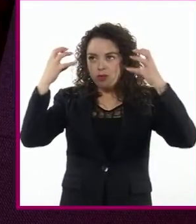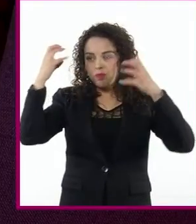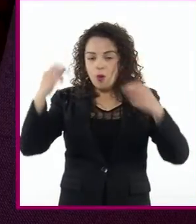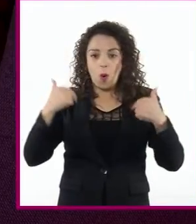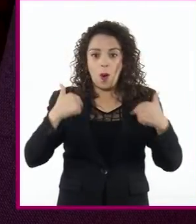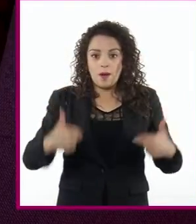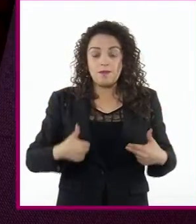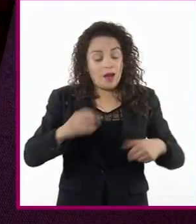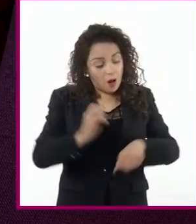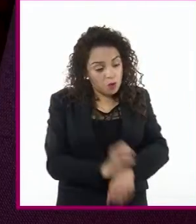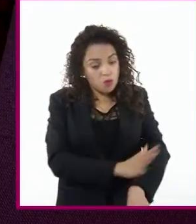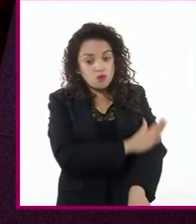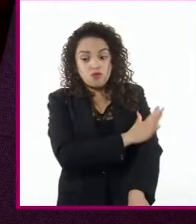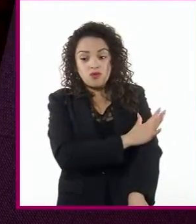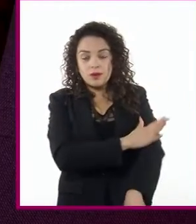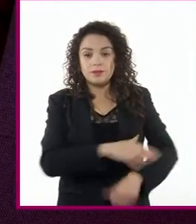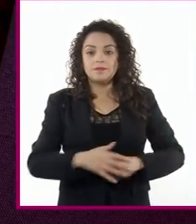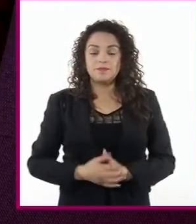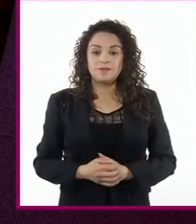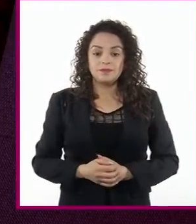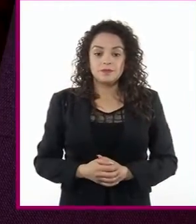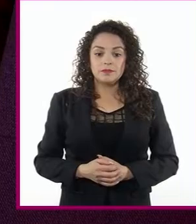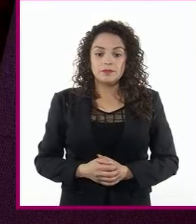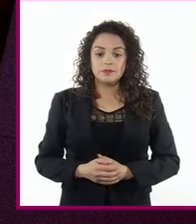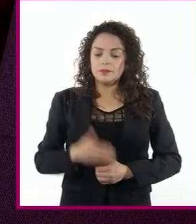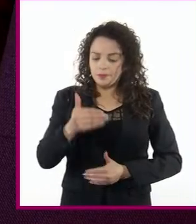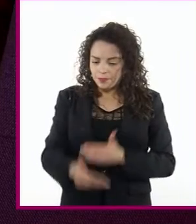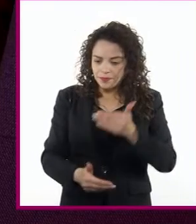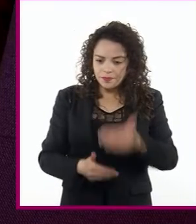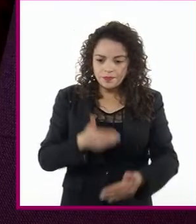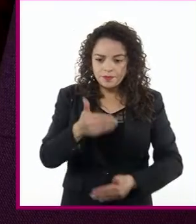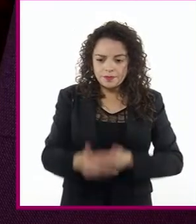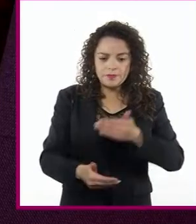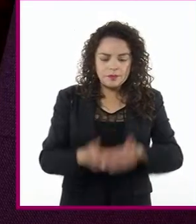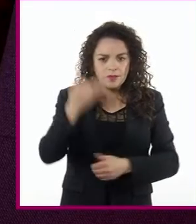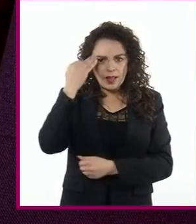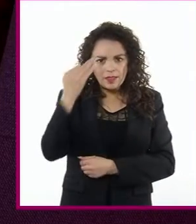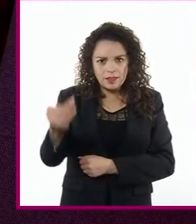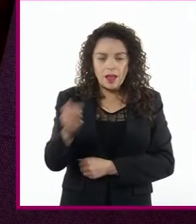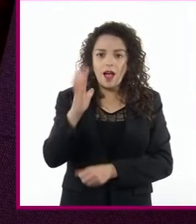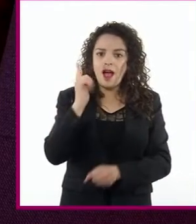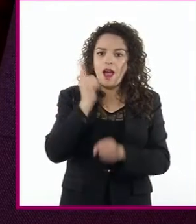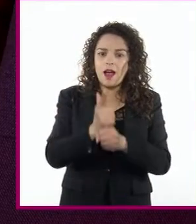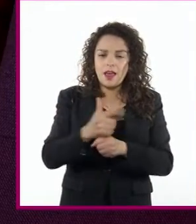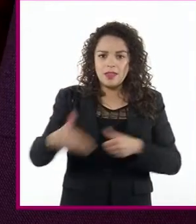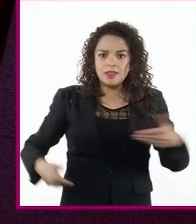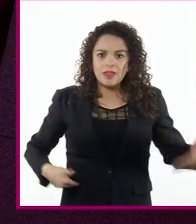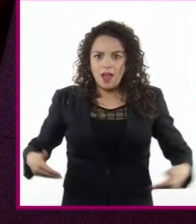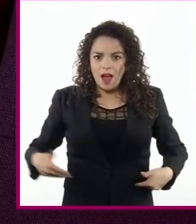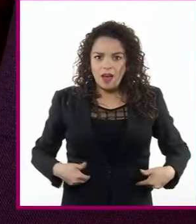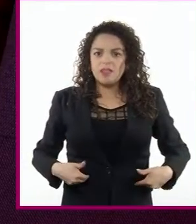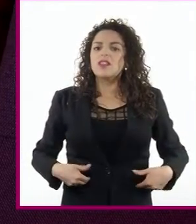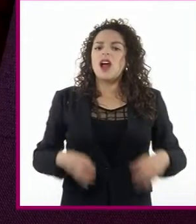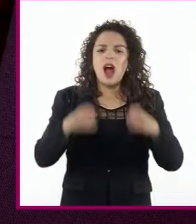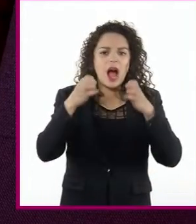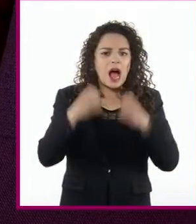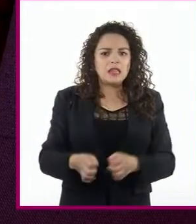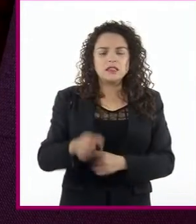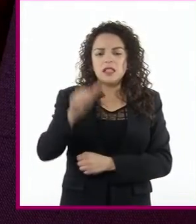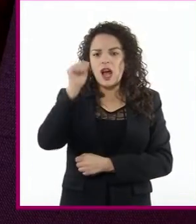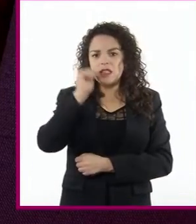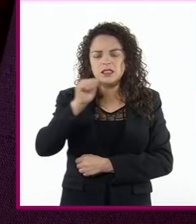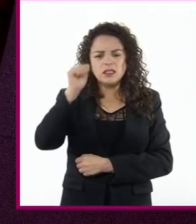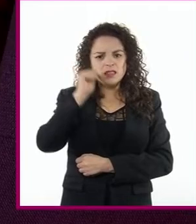humanas. Avanzamos por el tiempo y nos dimos cuenta de cómo el teatro ha estado presente en todas